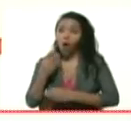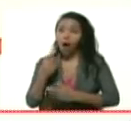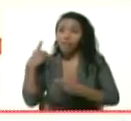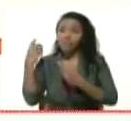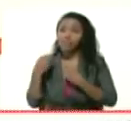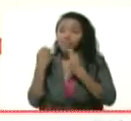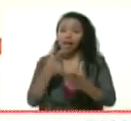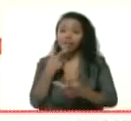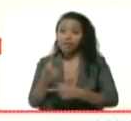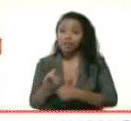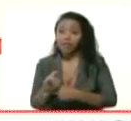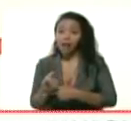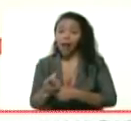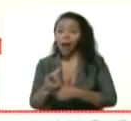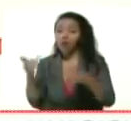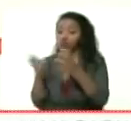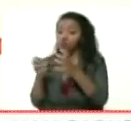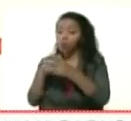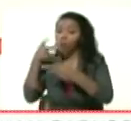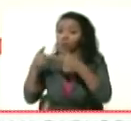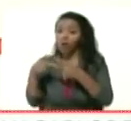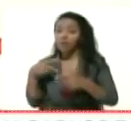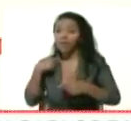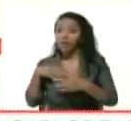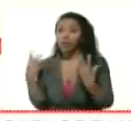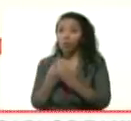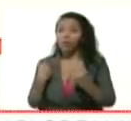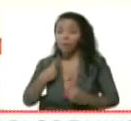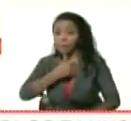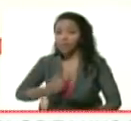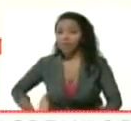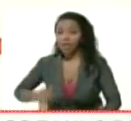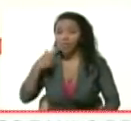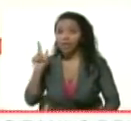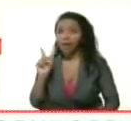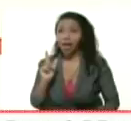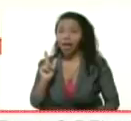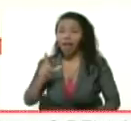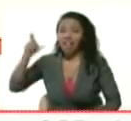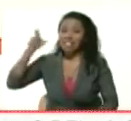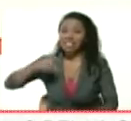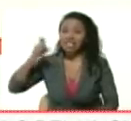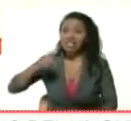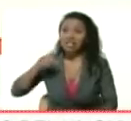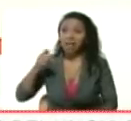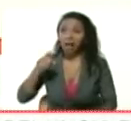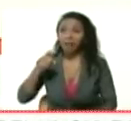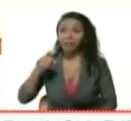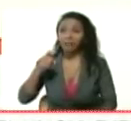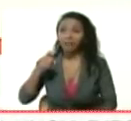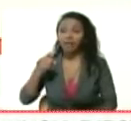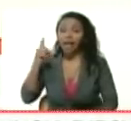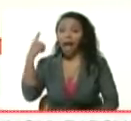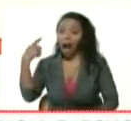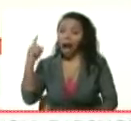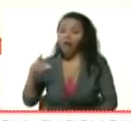partido apoya totalmente a nuestro compañero presidente es en la necesidad que haya